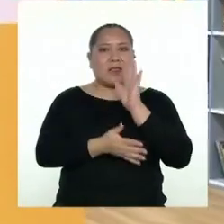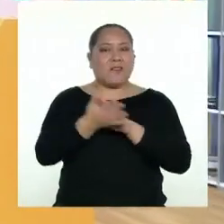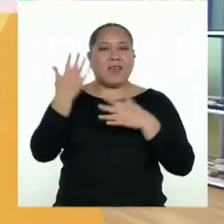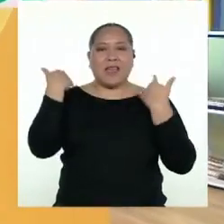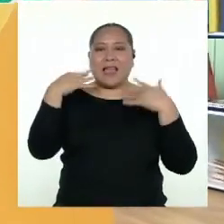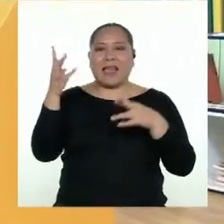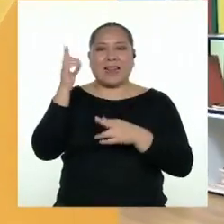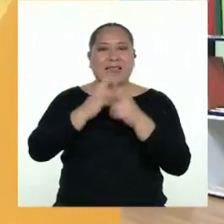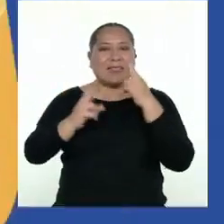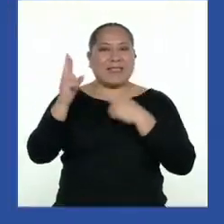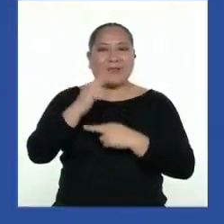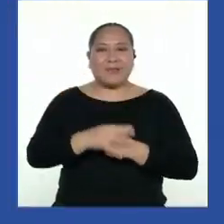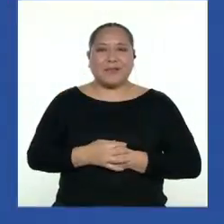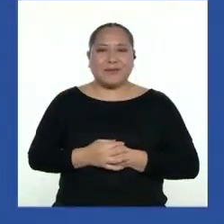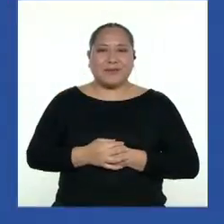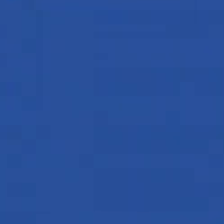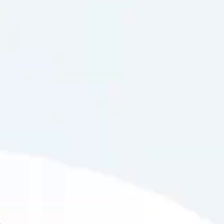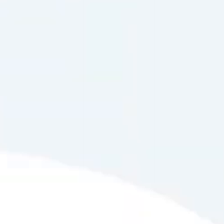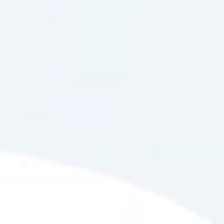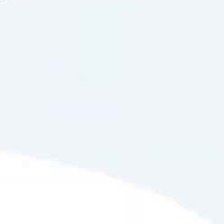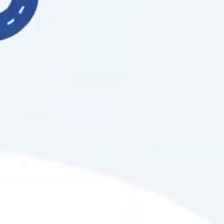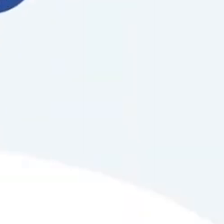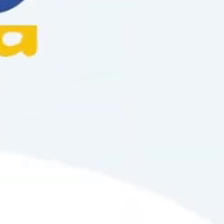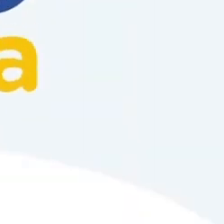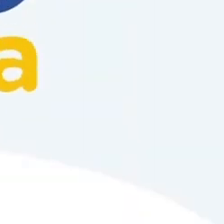que ya regresamos!